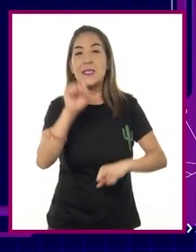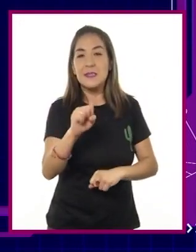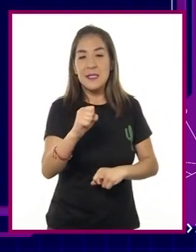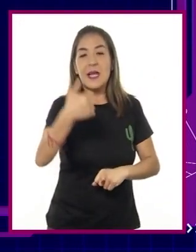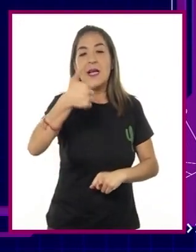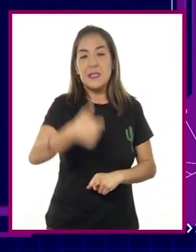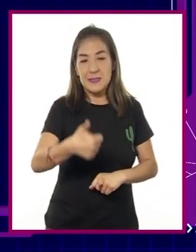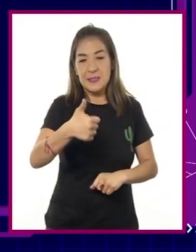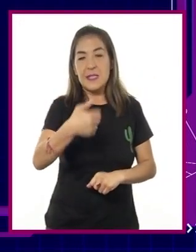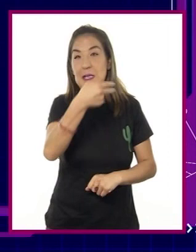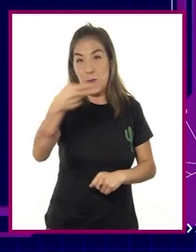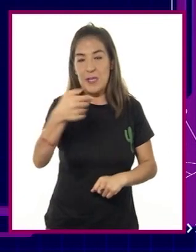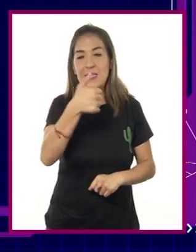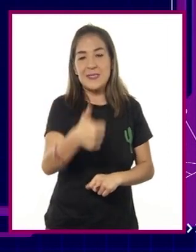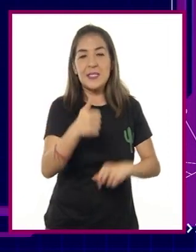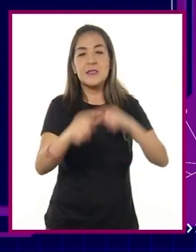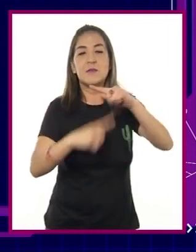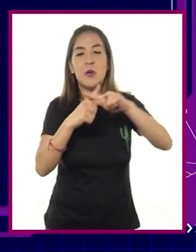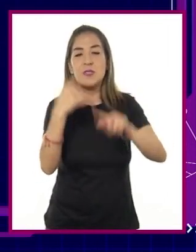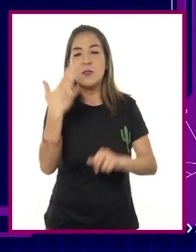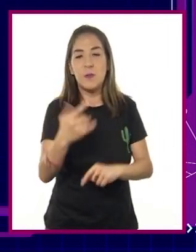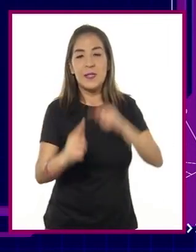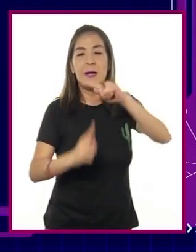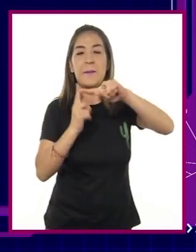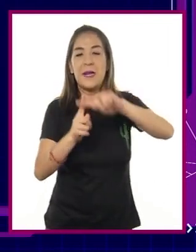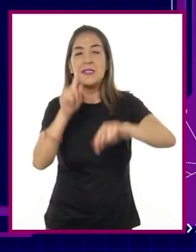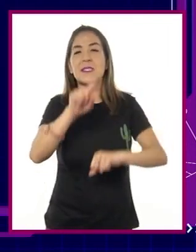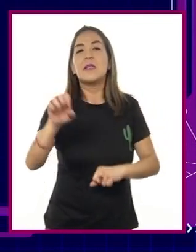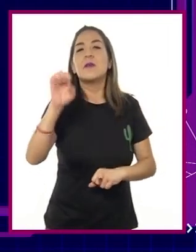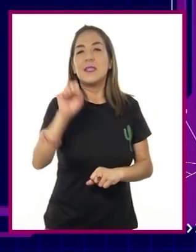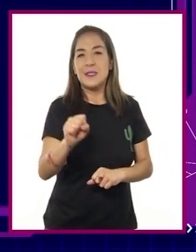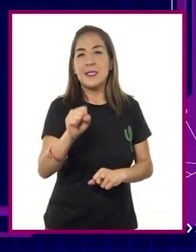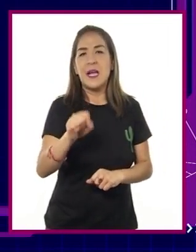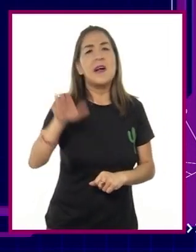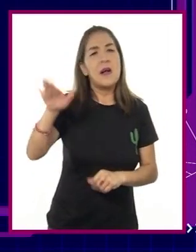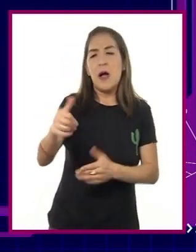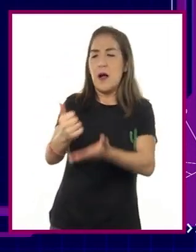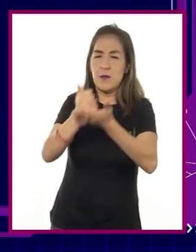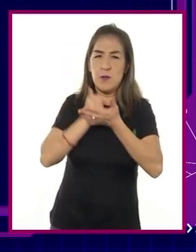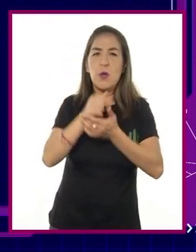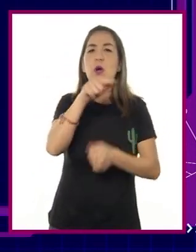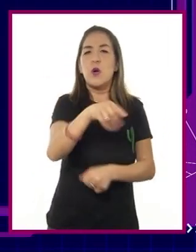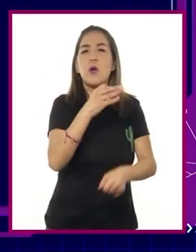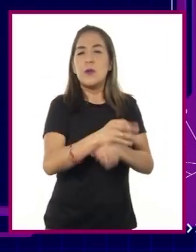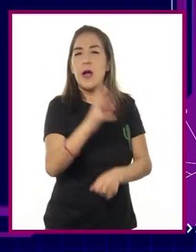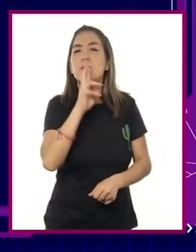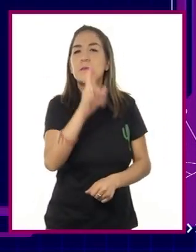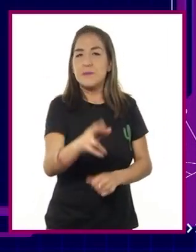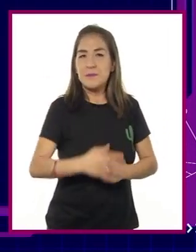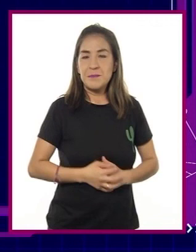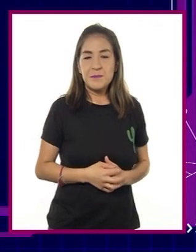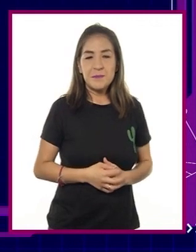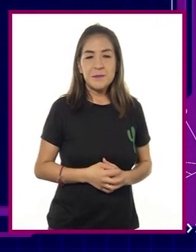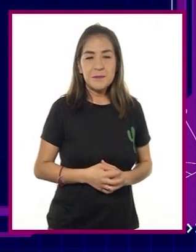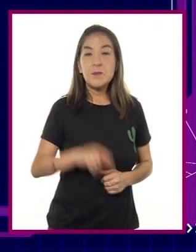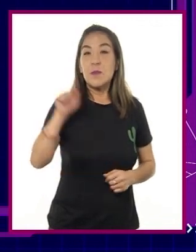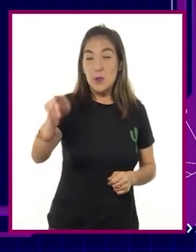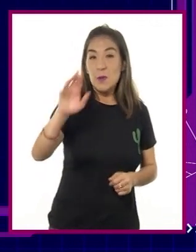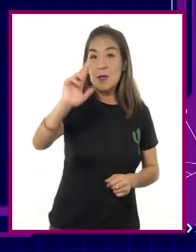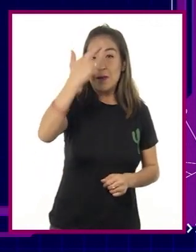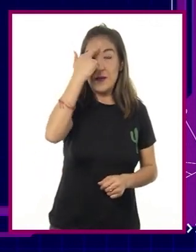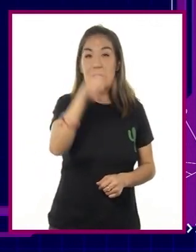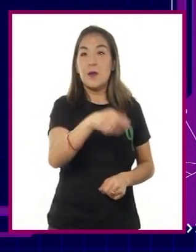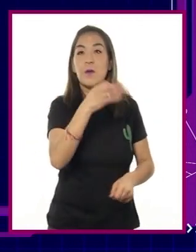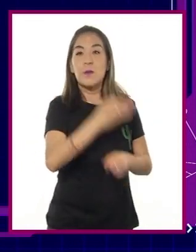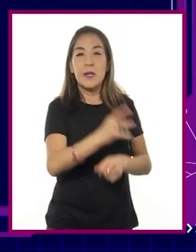igual a 6 por 50 más 160. Leslie, ¿me ayudas a realizar la comprobación? Recuerda que al